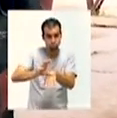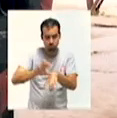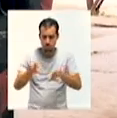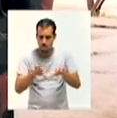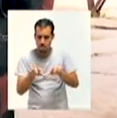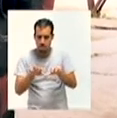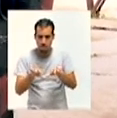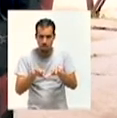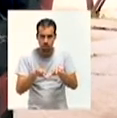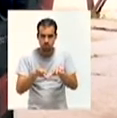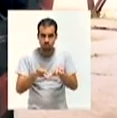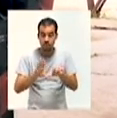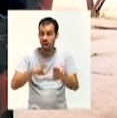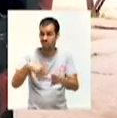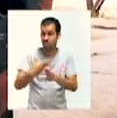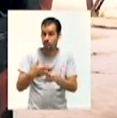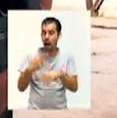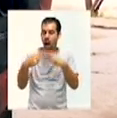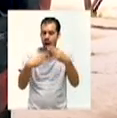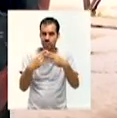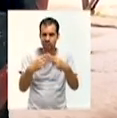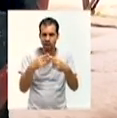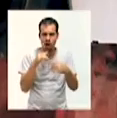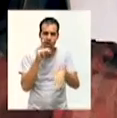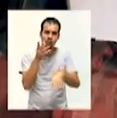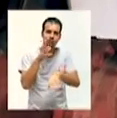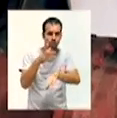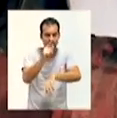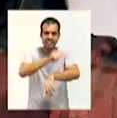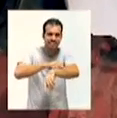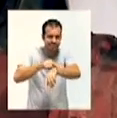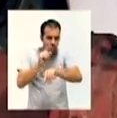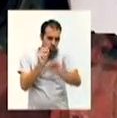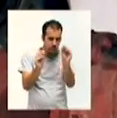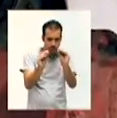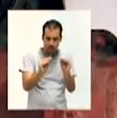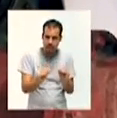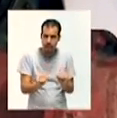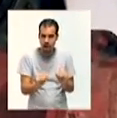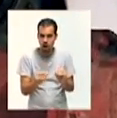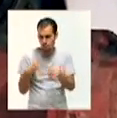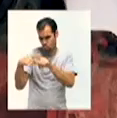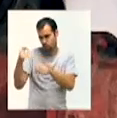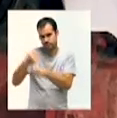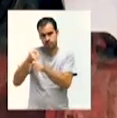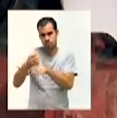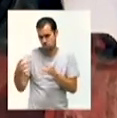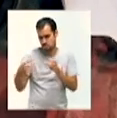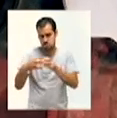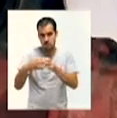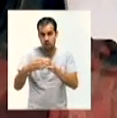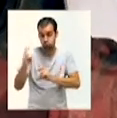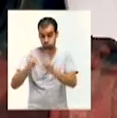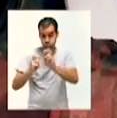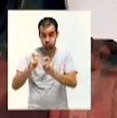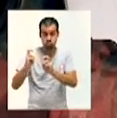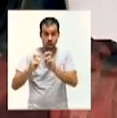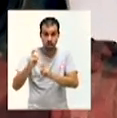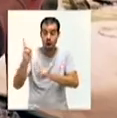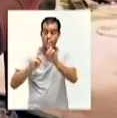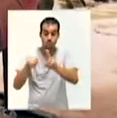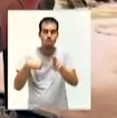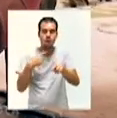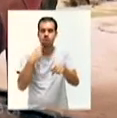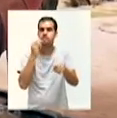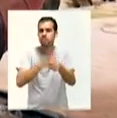las computadoras, y después se llevó a cabo el diseño, y también junto con trabajadores del ingenio y también los trabajadores del taller, se llevó a